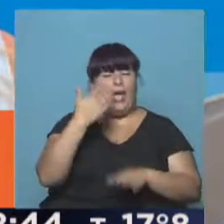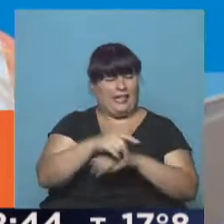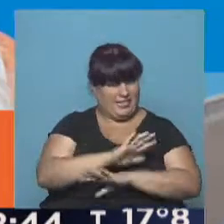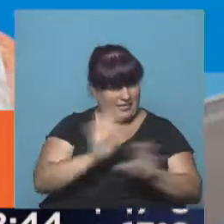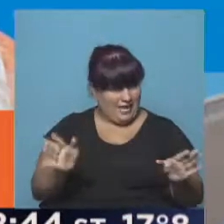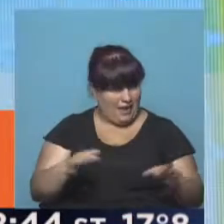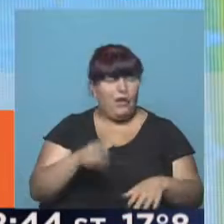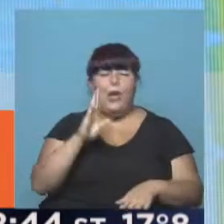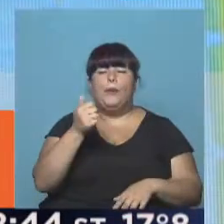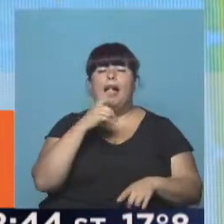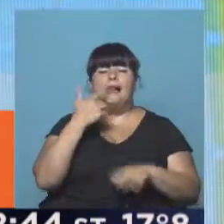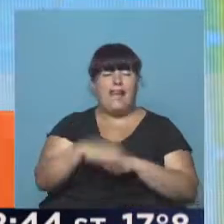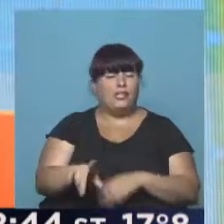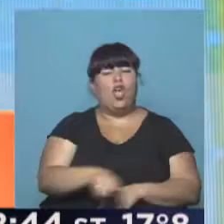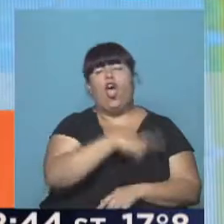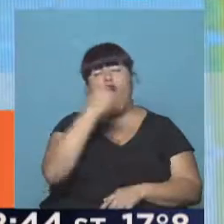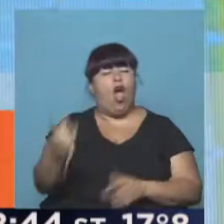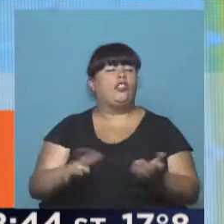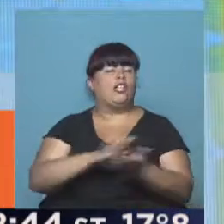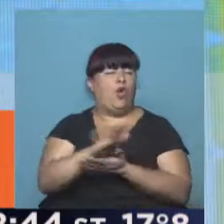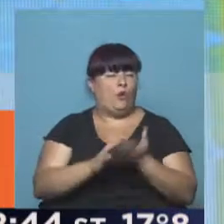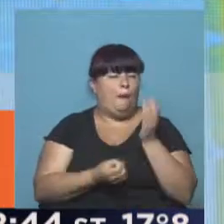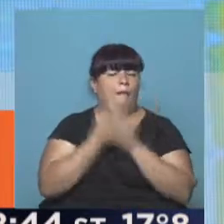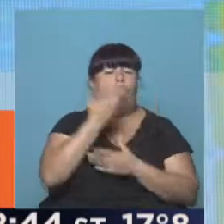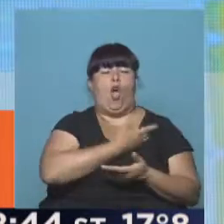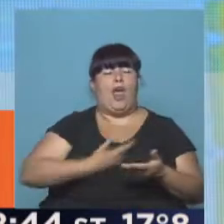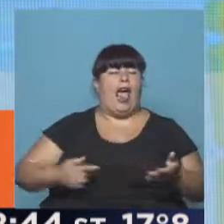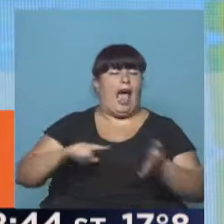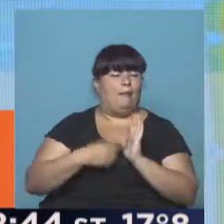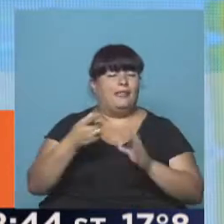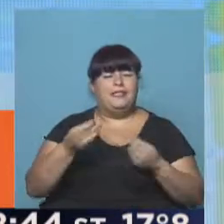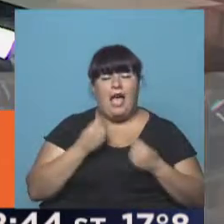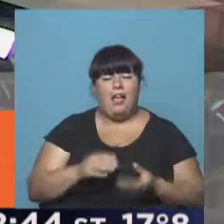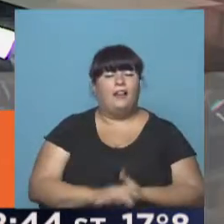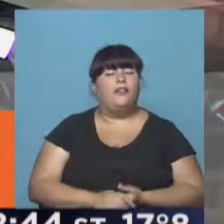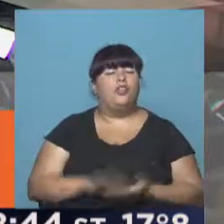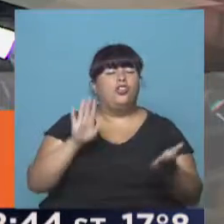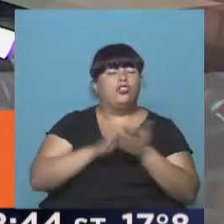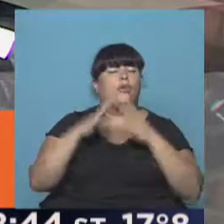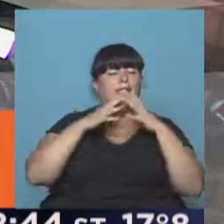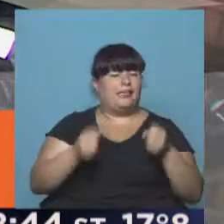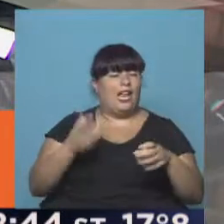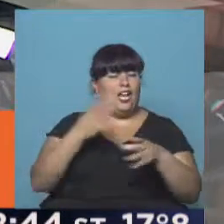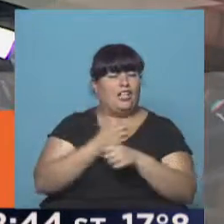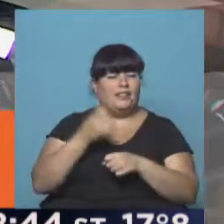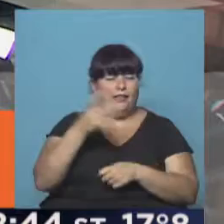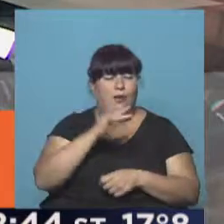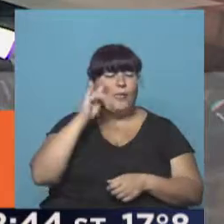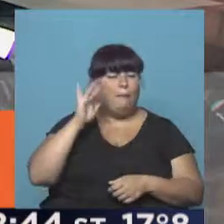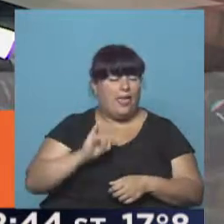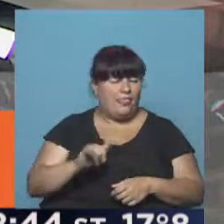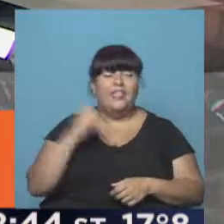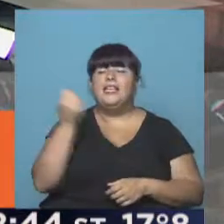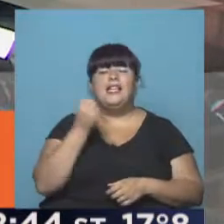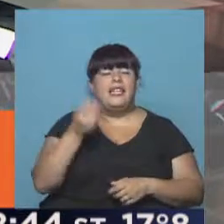él ve a taxis u otra solución que generamos en el gobierno de la ciudad en este caso con la con el secretario de transportes juan josé méndez que